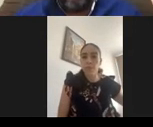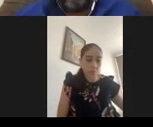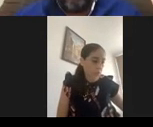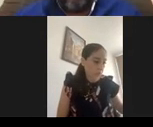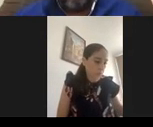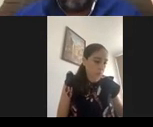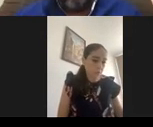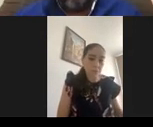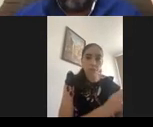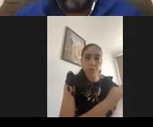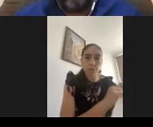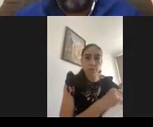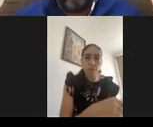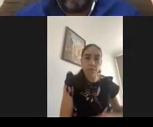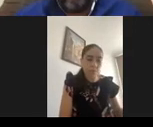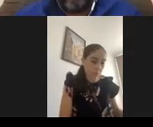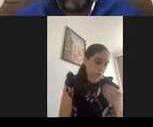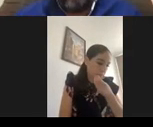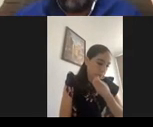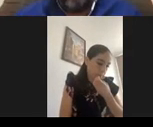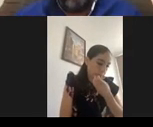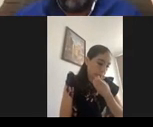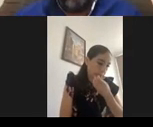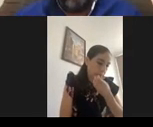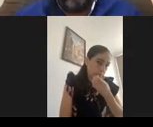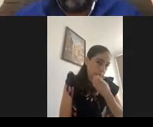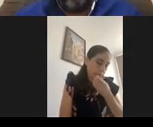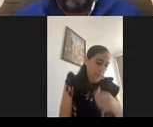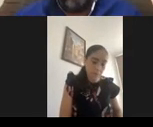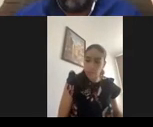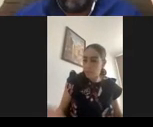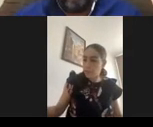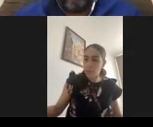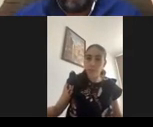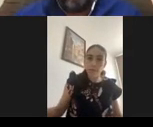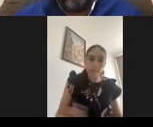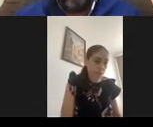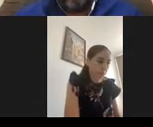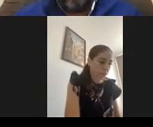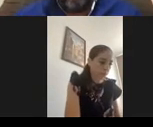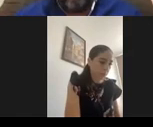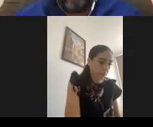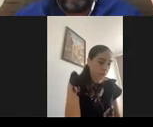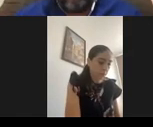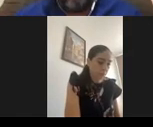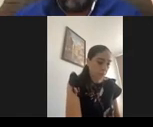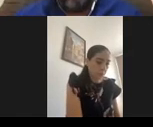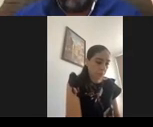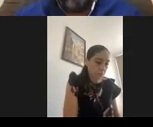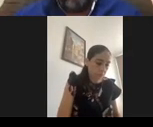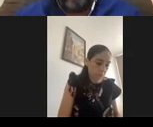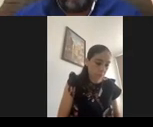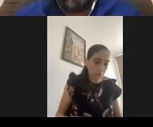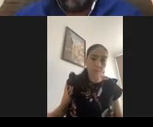caso de éxito porque hoy la delegación se apoderó de su plaza y la presume para todo, ¿no? Fue peatonalizar calles,